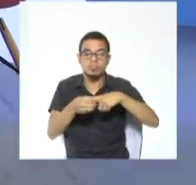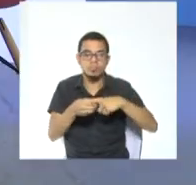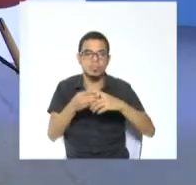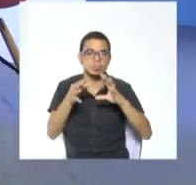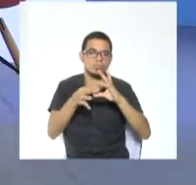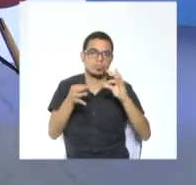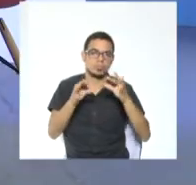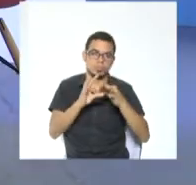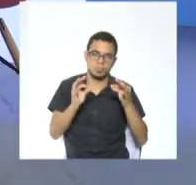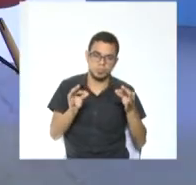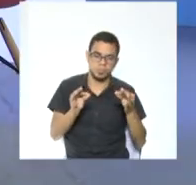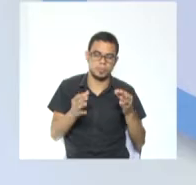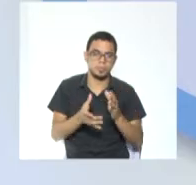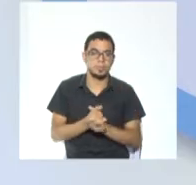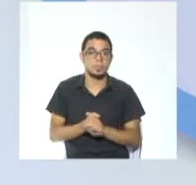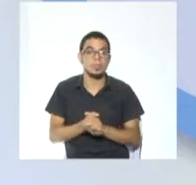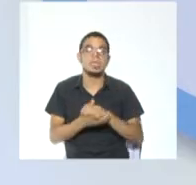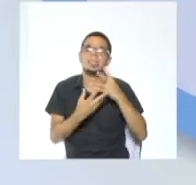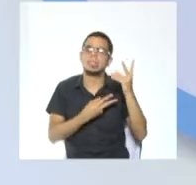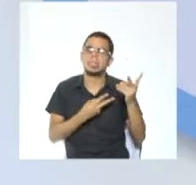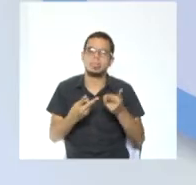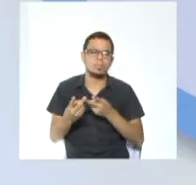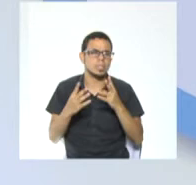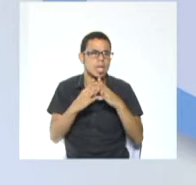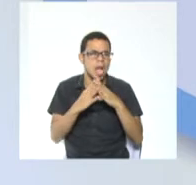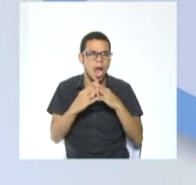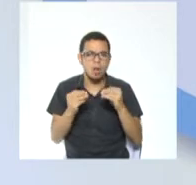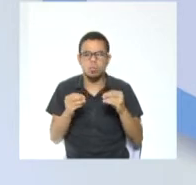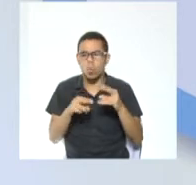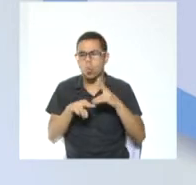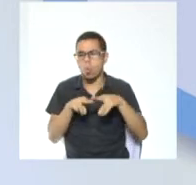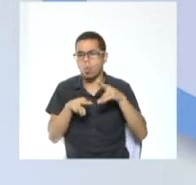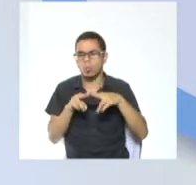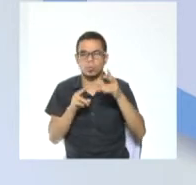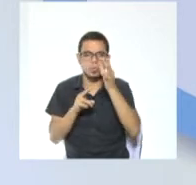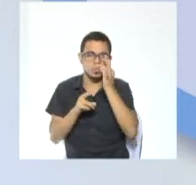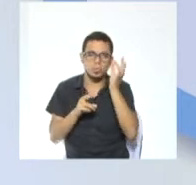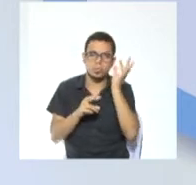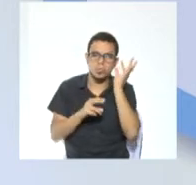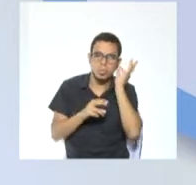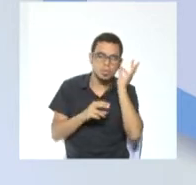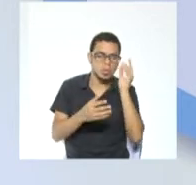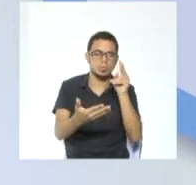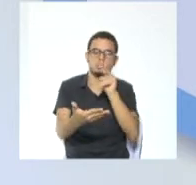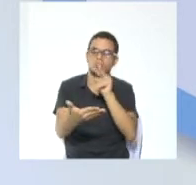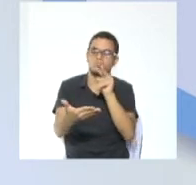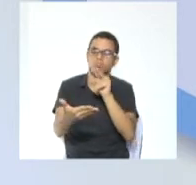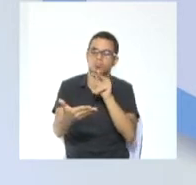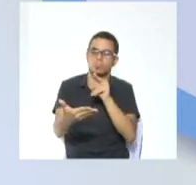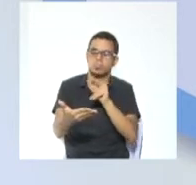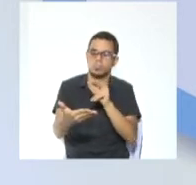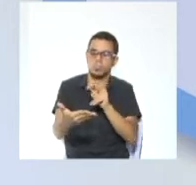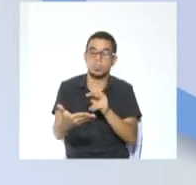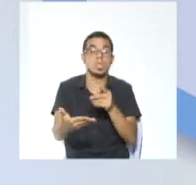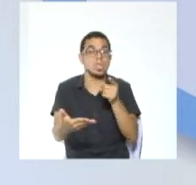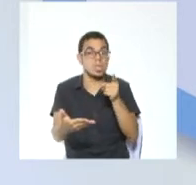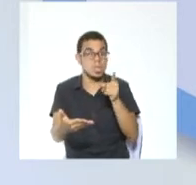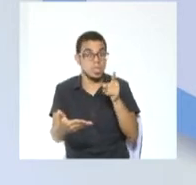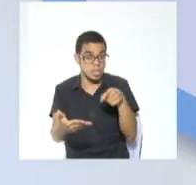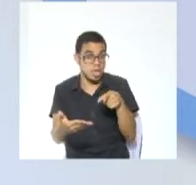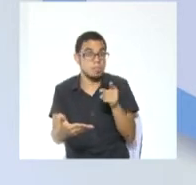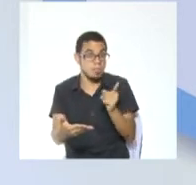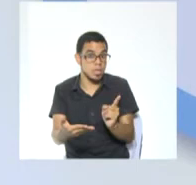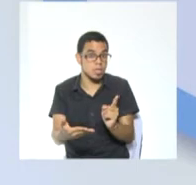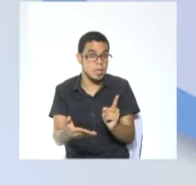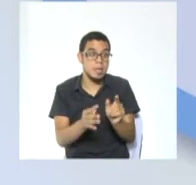con nuestras niñas y nuestros niños, leer diferentes tipos de cuentos y también hasta redactarlos. En la colección